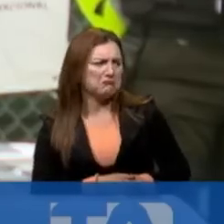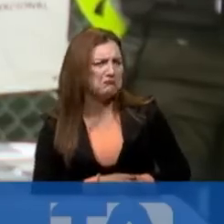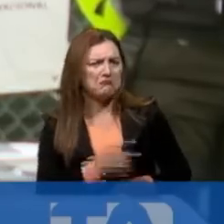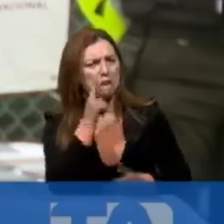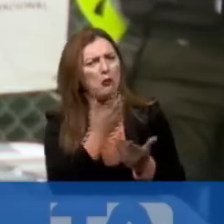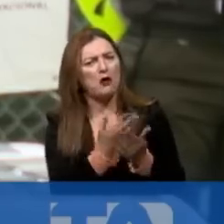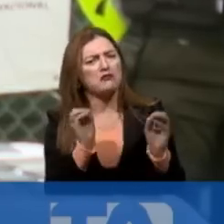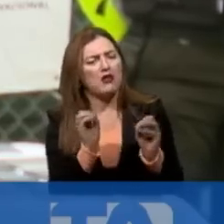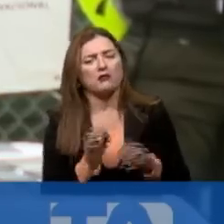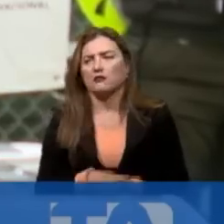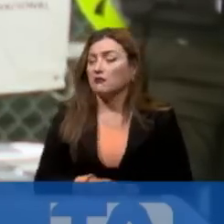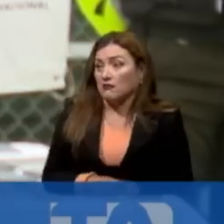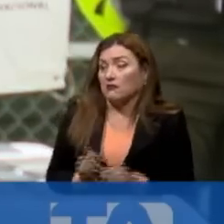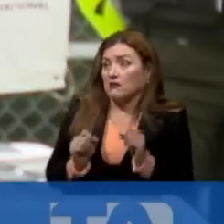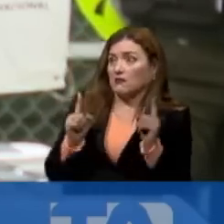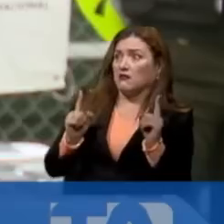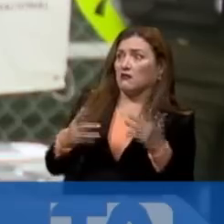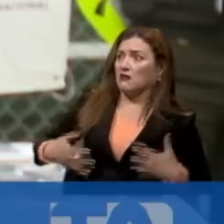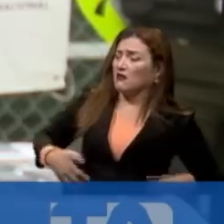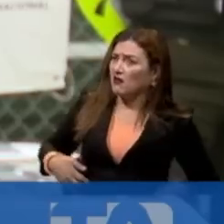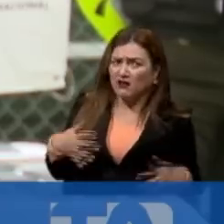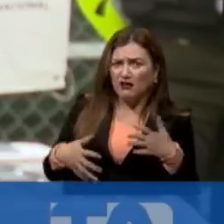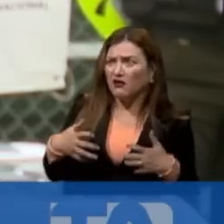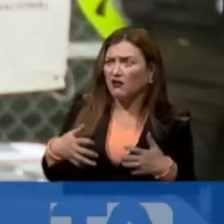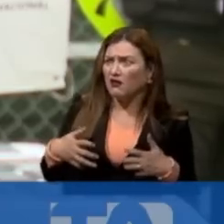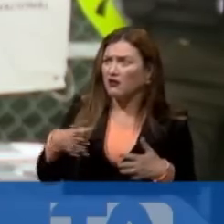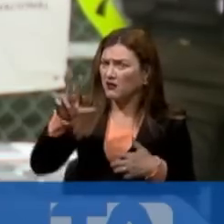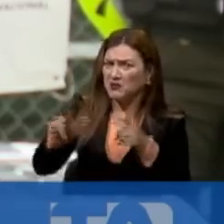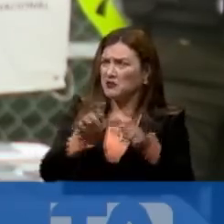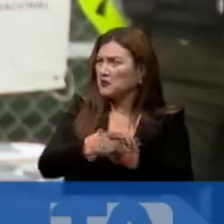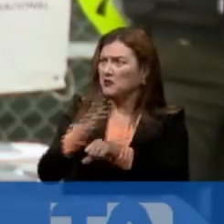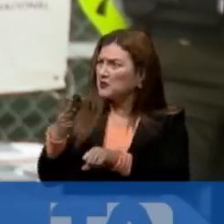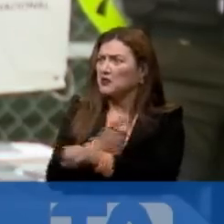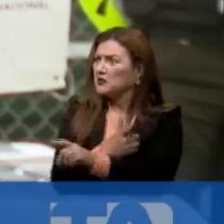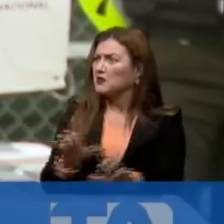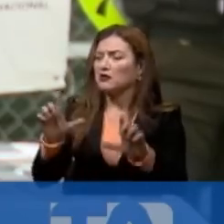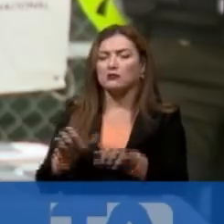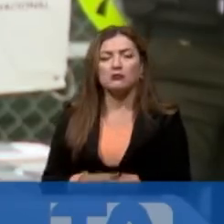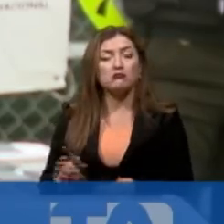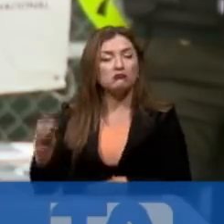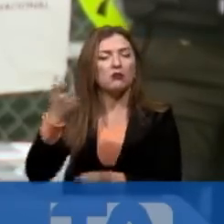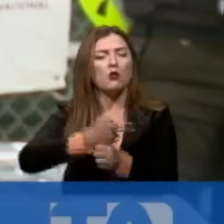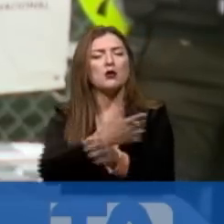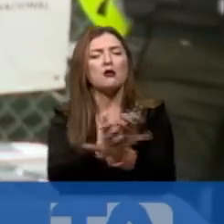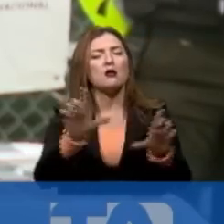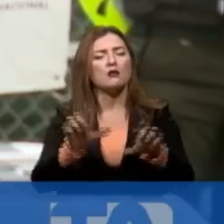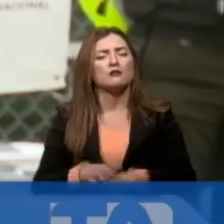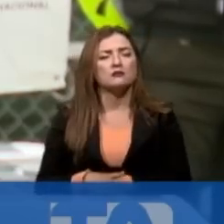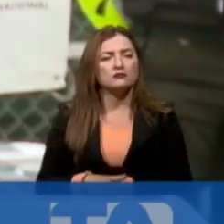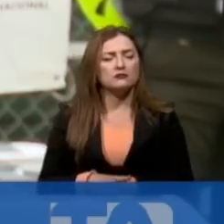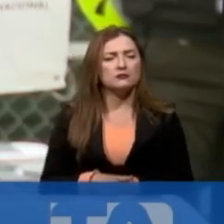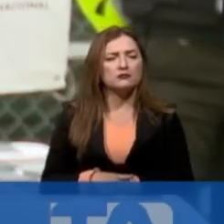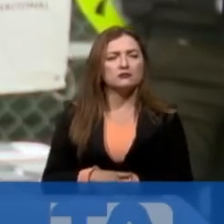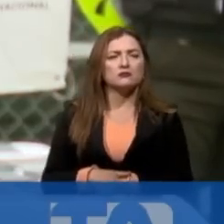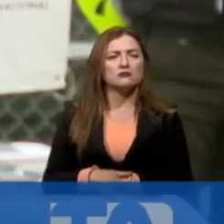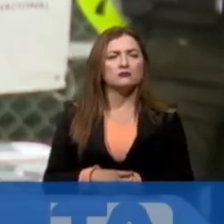y estamos consternados e indignados al mismo tiempo. No hay delito y dispone que se deje en libertad a los